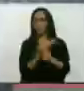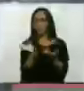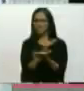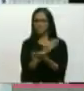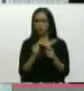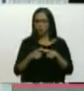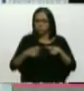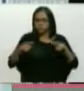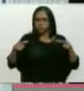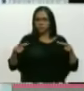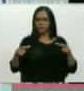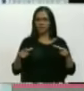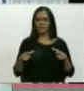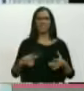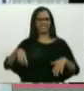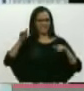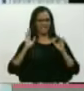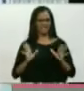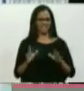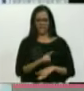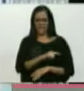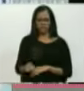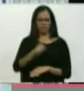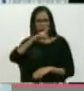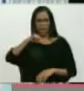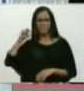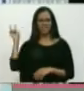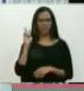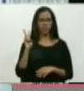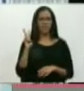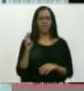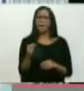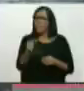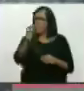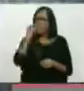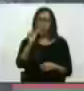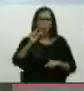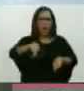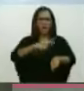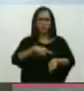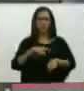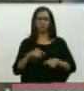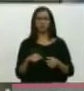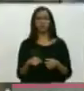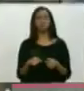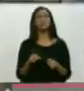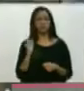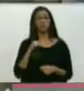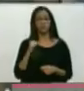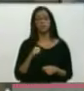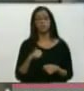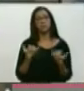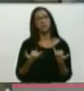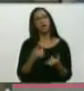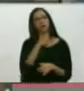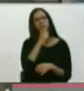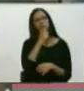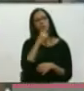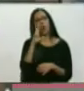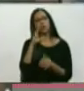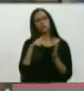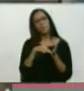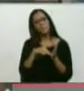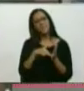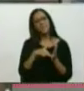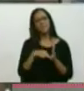espuma. Y es que la dictadura de Venezuela le quedan muy pocas horas. Y sí, ya vamos unas